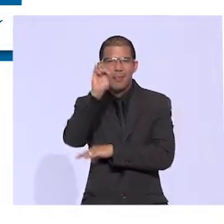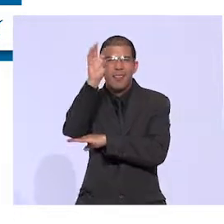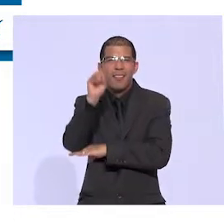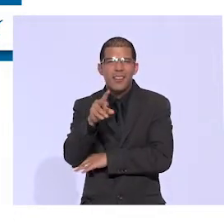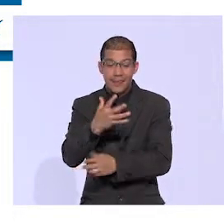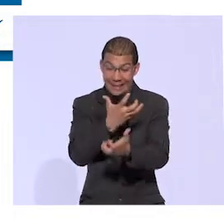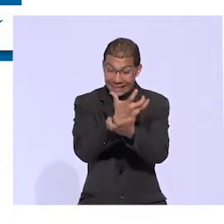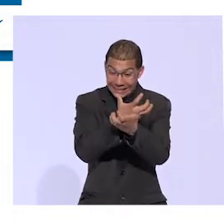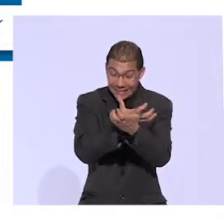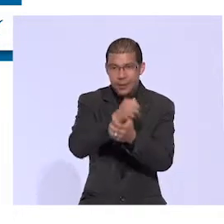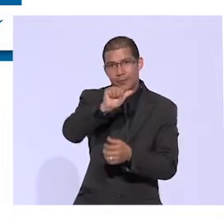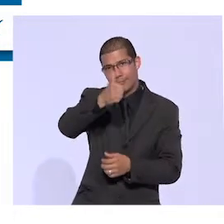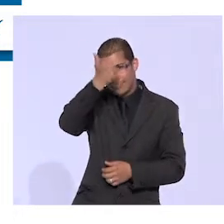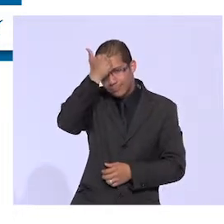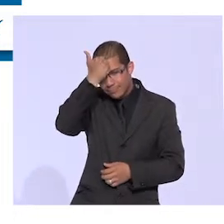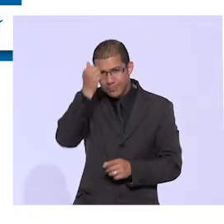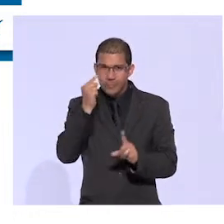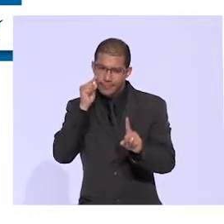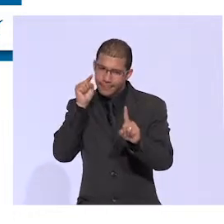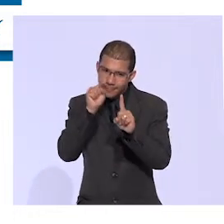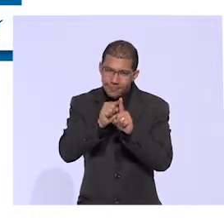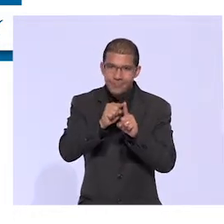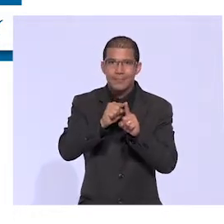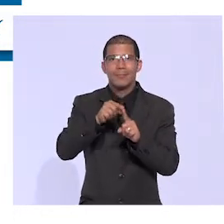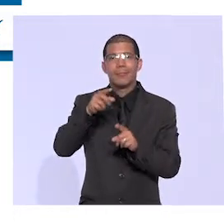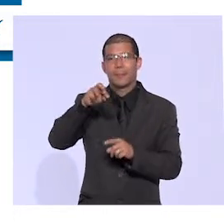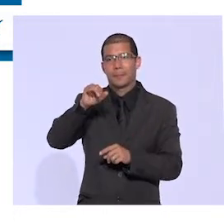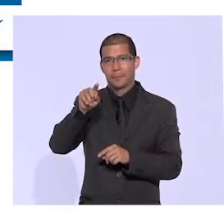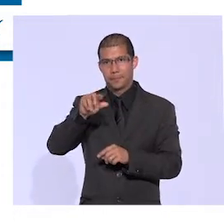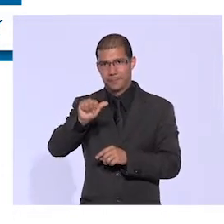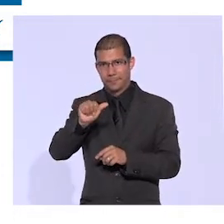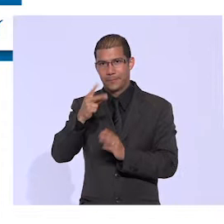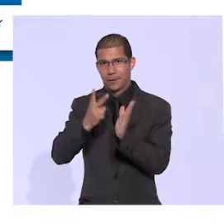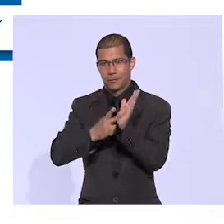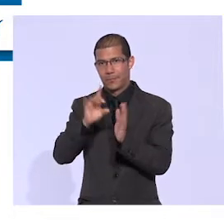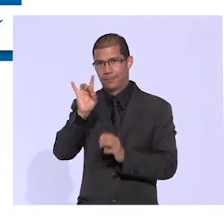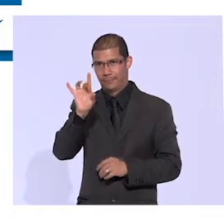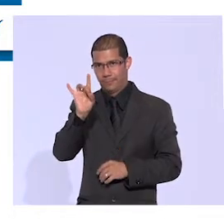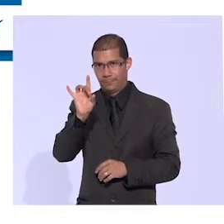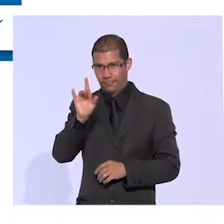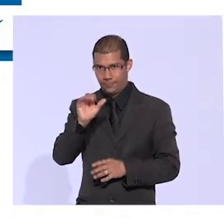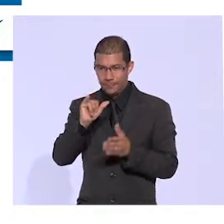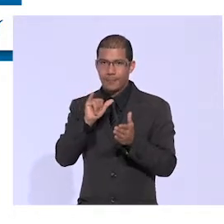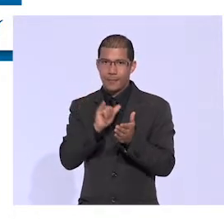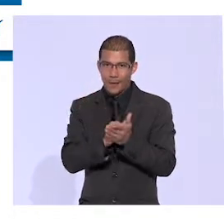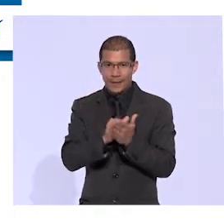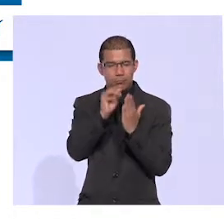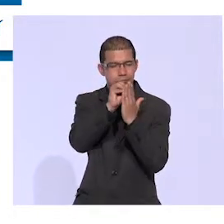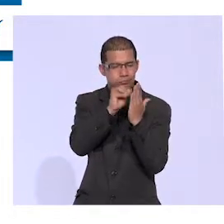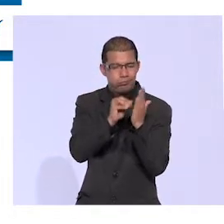la materia principal a evaluar en PISA 2015. Por lo tanto, es de la que más datos se tiene.